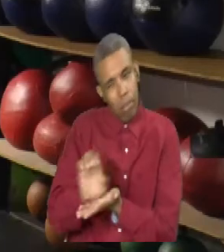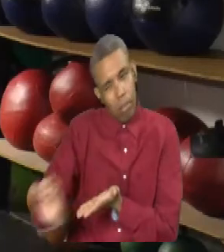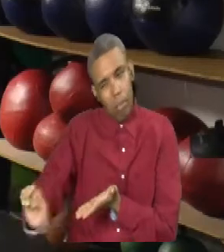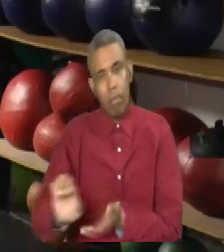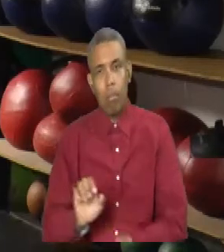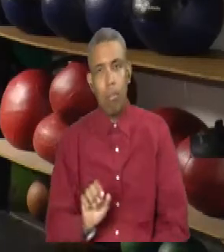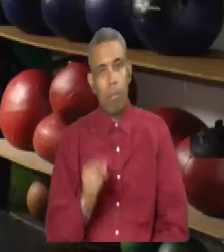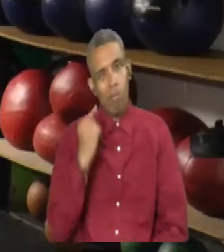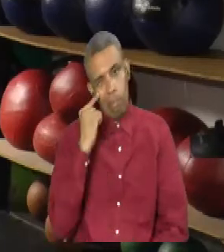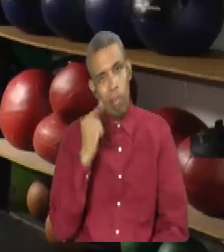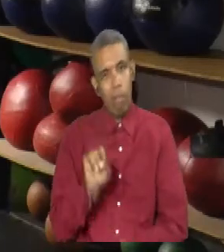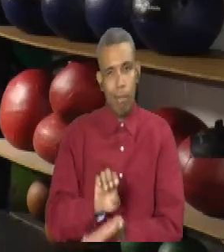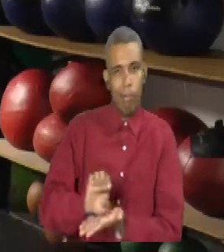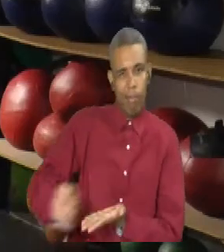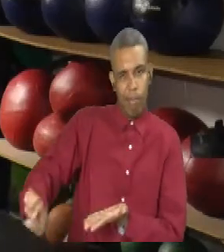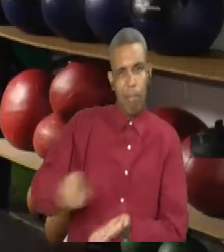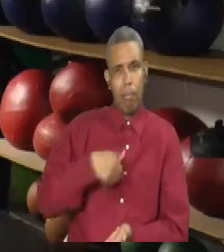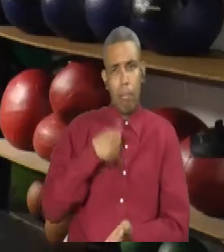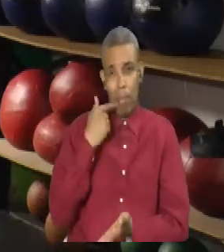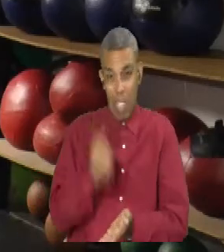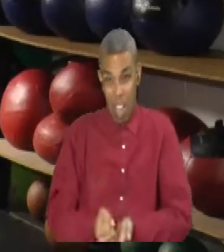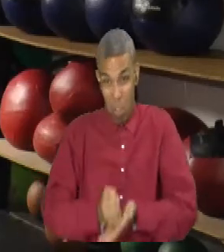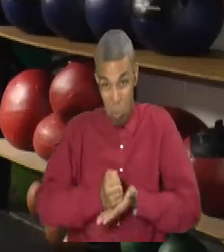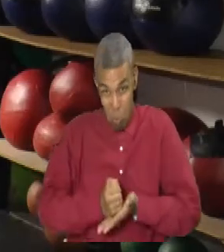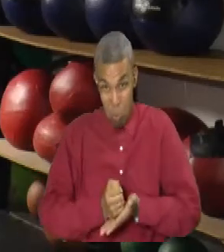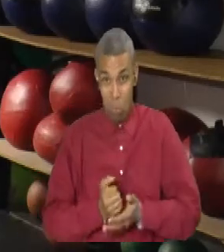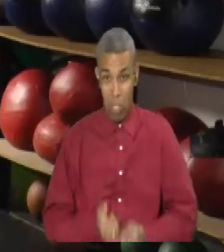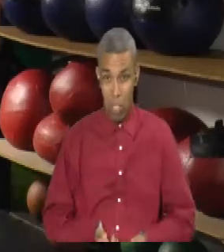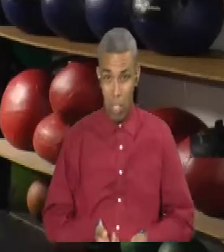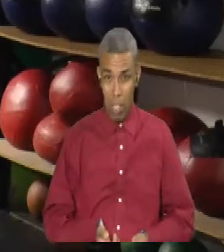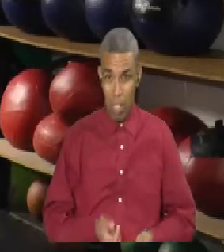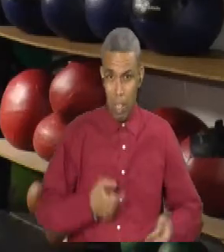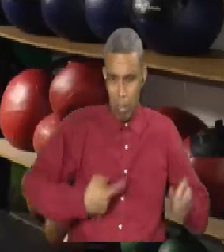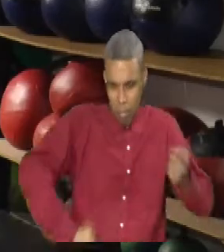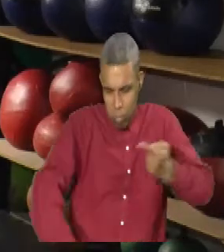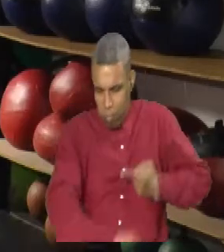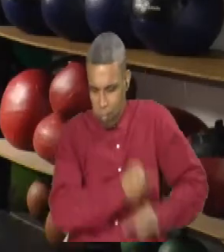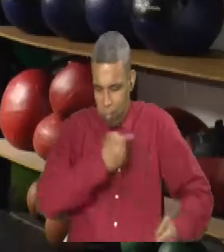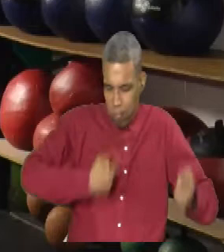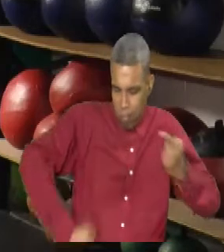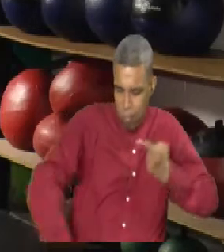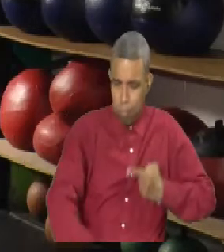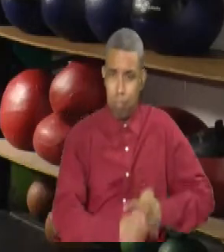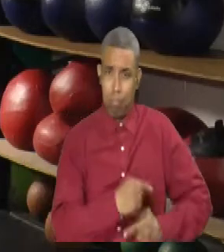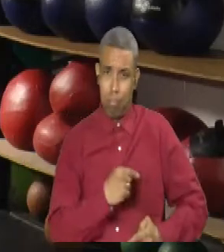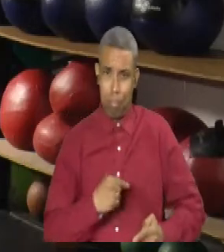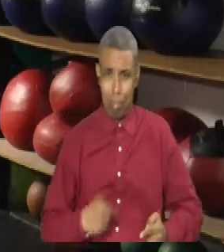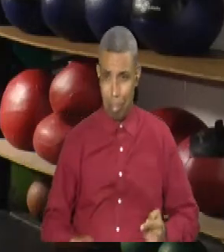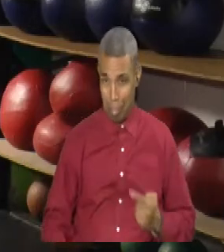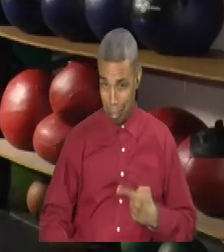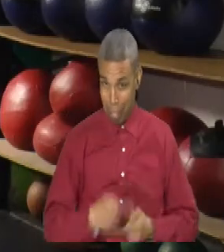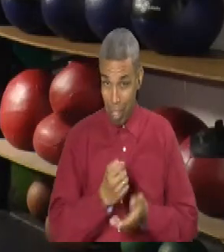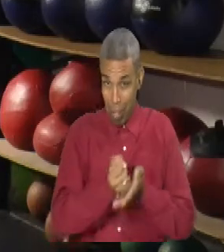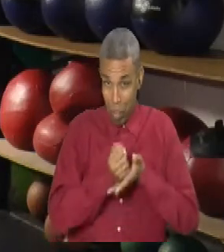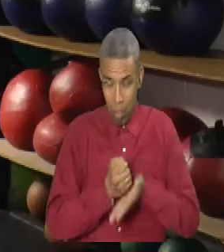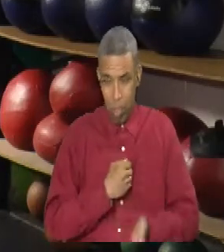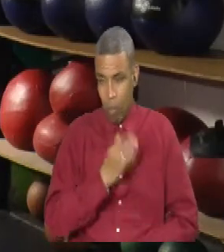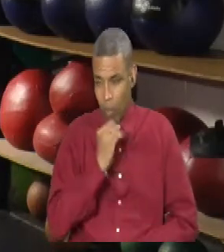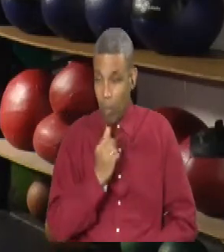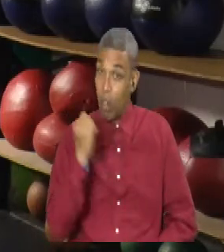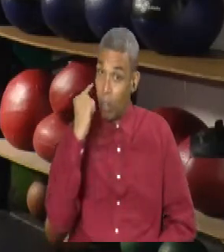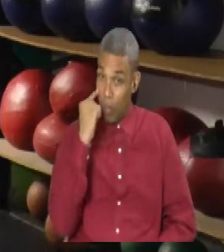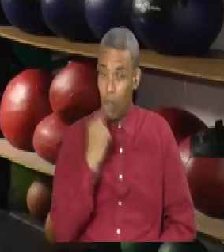bebidas que de pronto no les van a ayudar tanto en el proceso de iniciar sus cambios. Entonces, ojo, tengan con